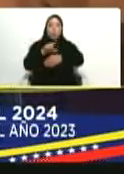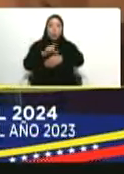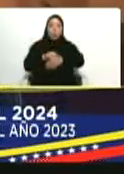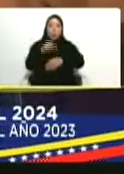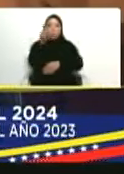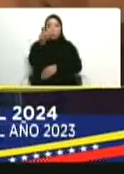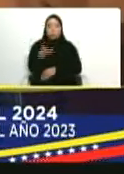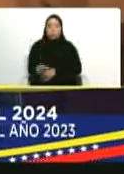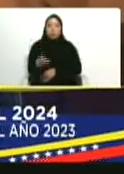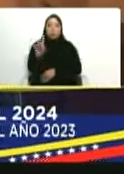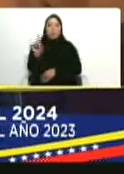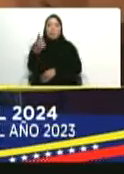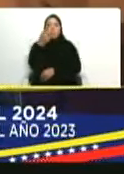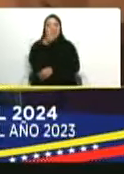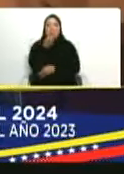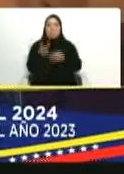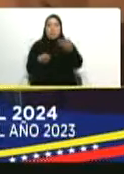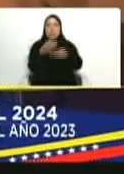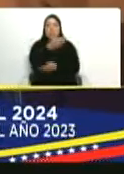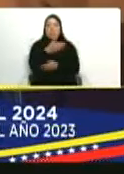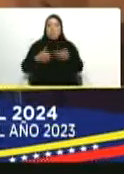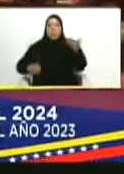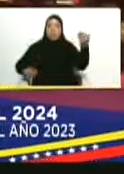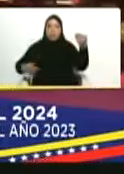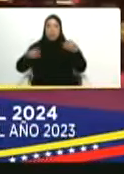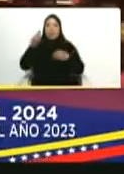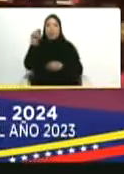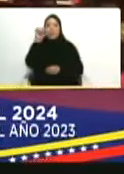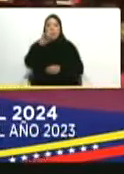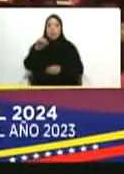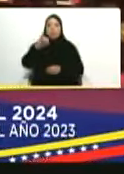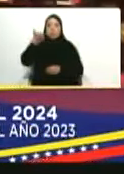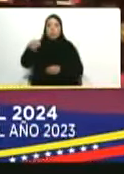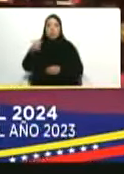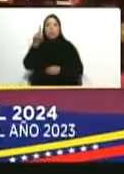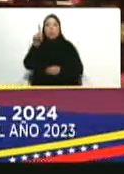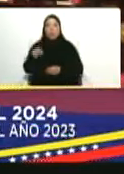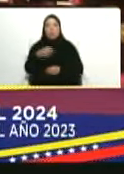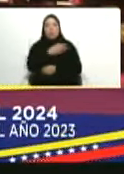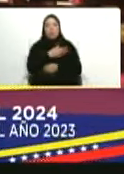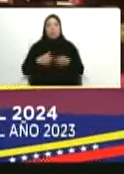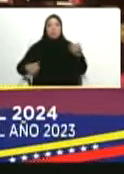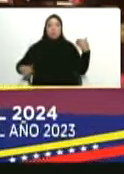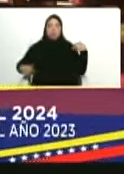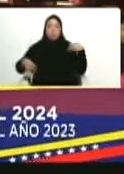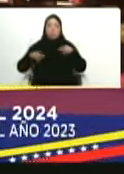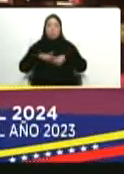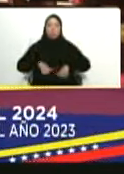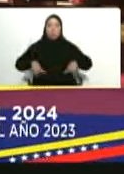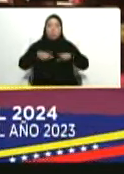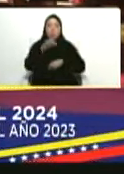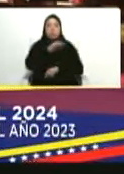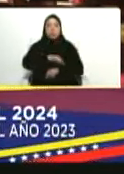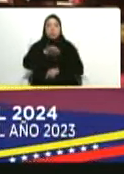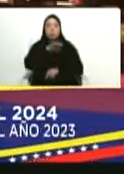primer vicepresidente del Tribunal Supremo de Justicia y presidente de la Sala de Casación